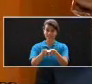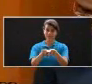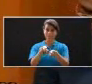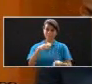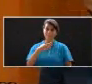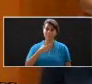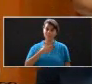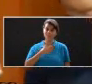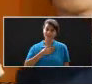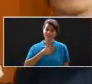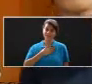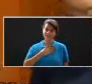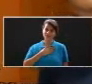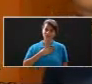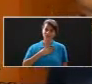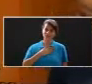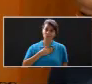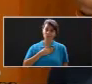también me